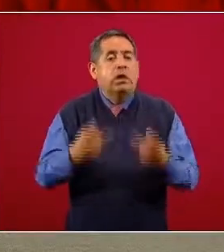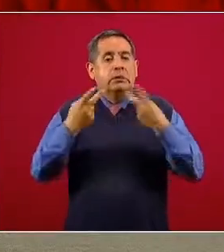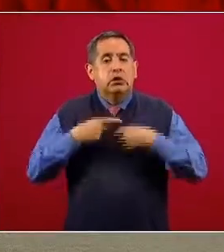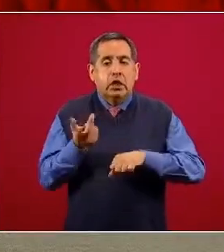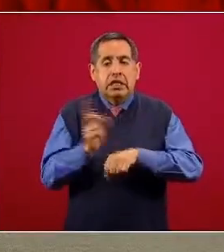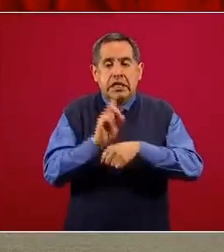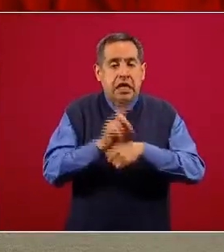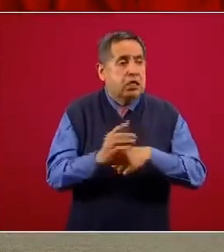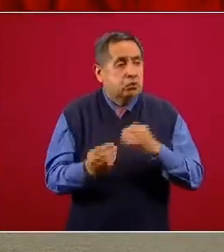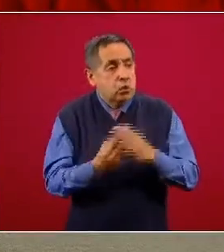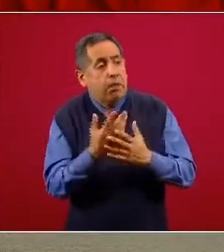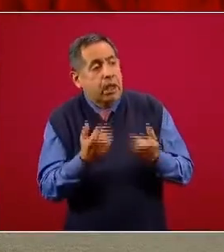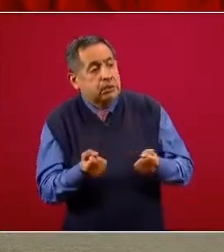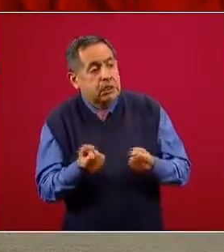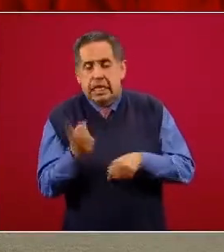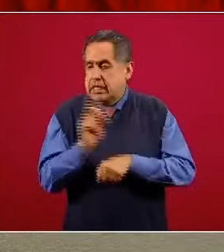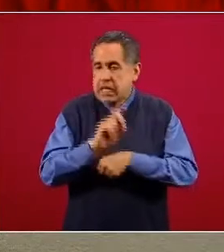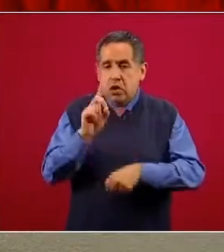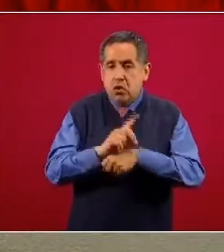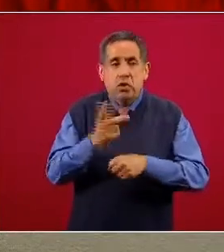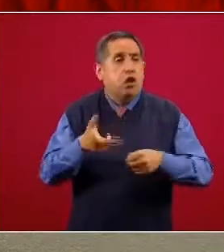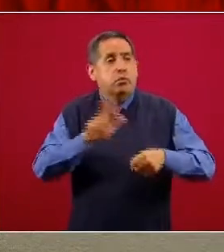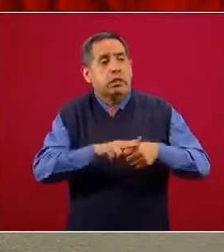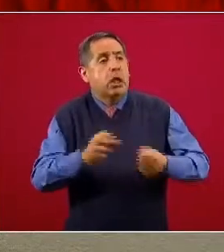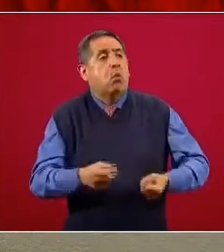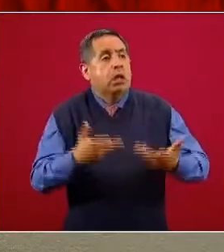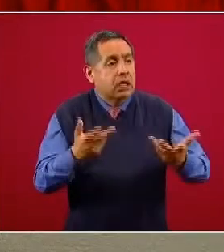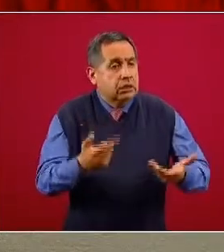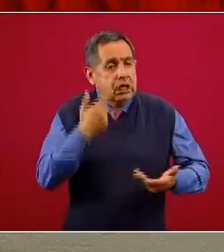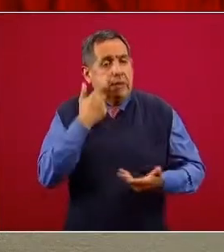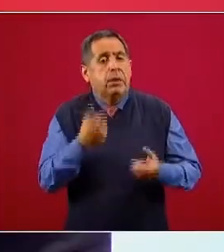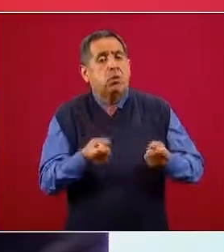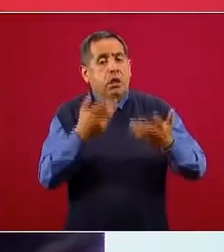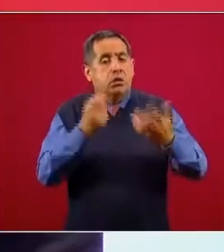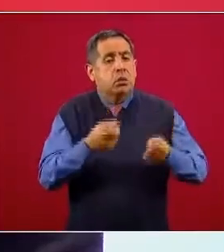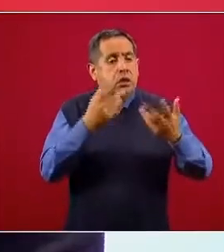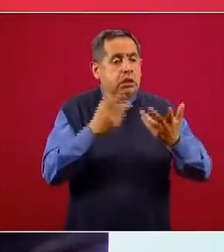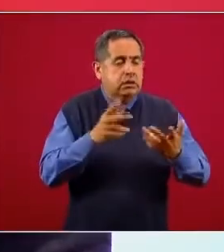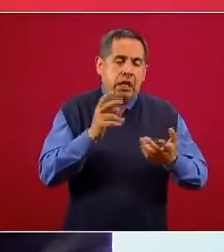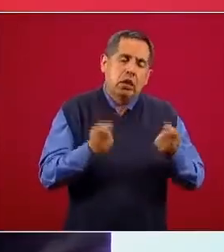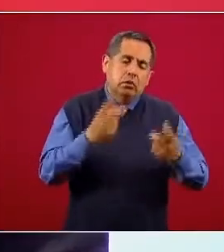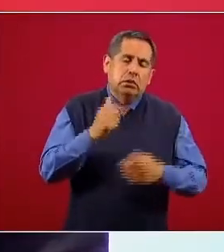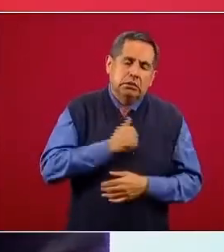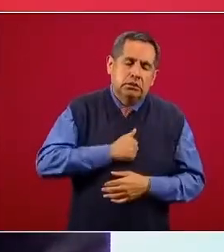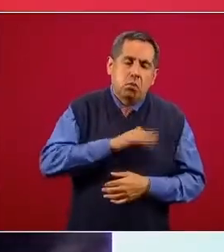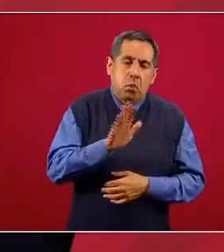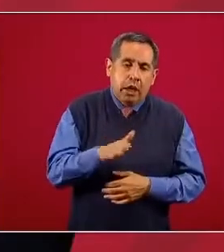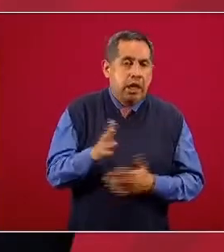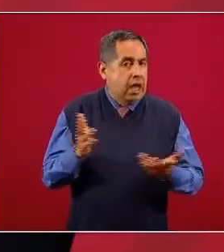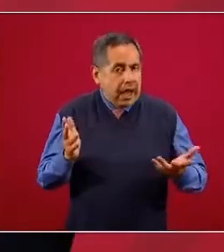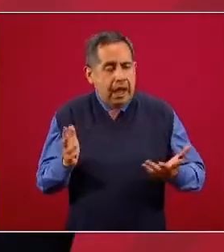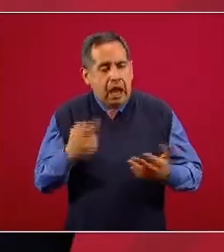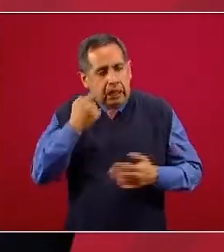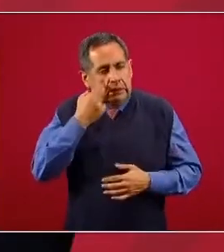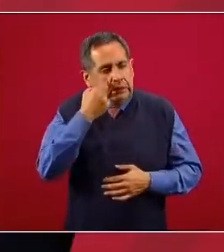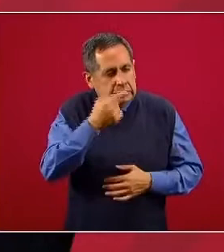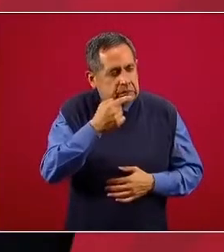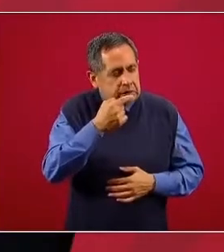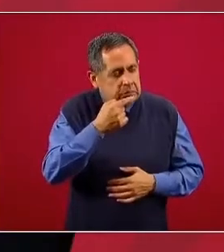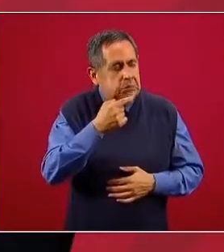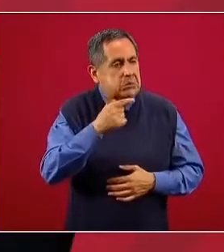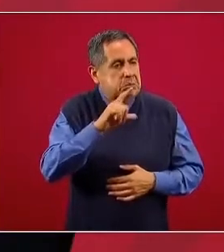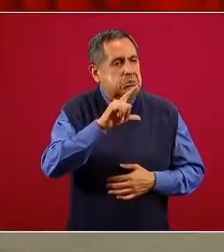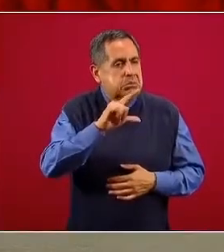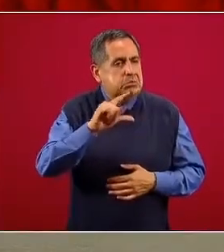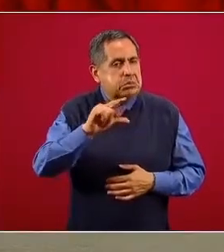casos nuevos, el número diario de hospitalizaciones, el número diario de muy lamentables defunciones. Y en general,